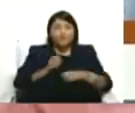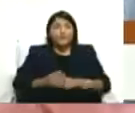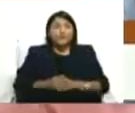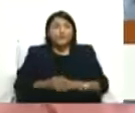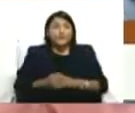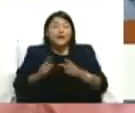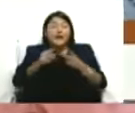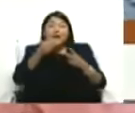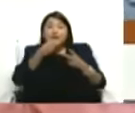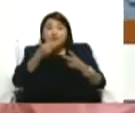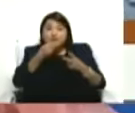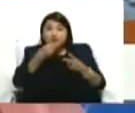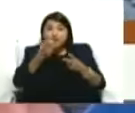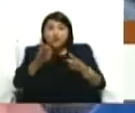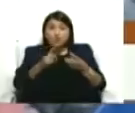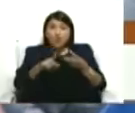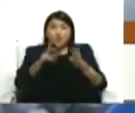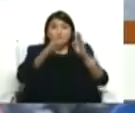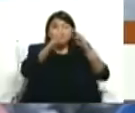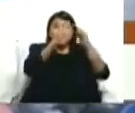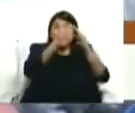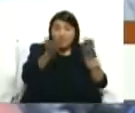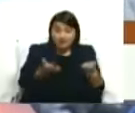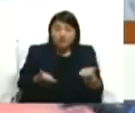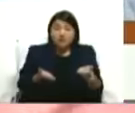en alimentación, en vivienda,